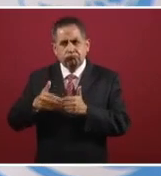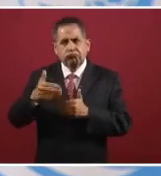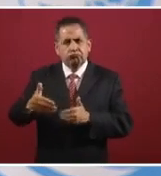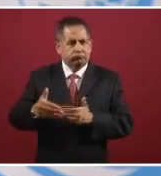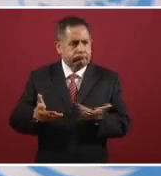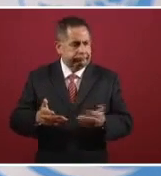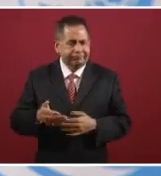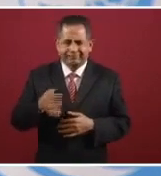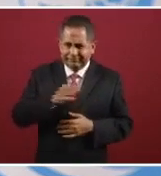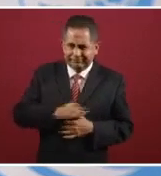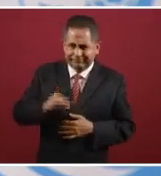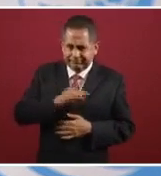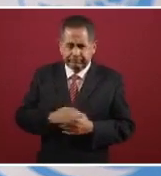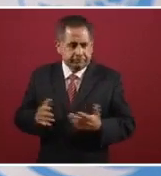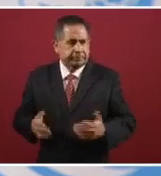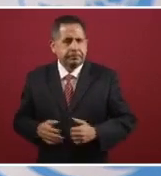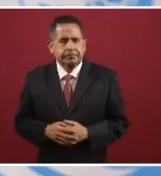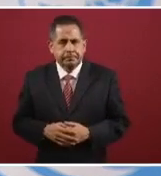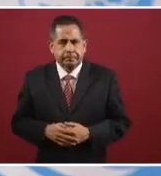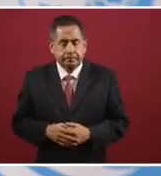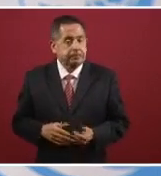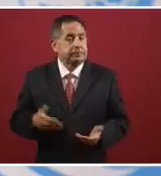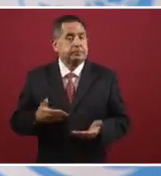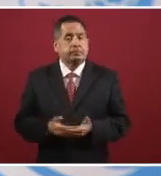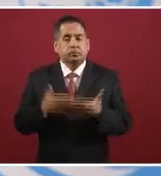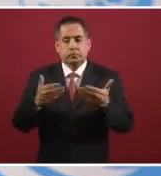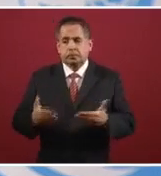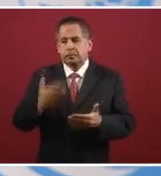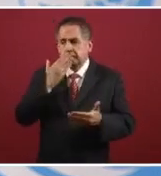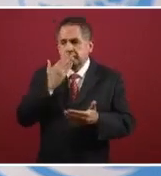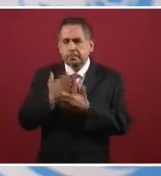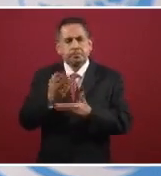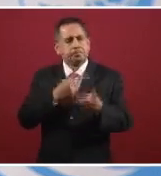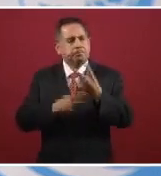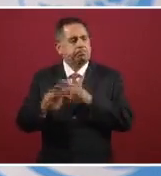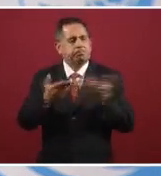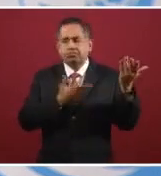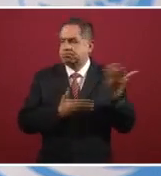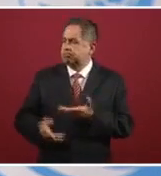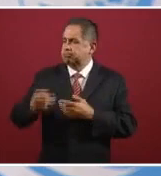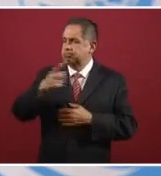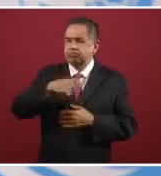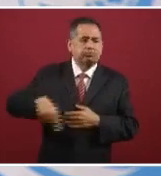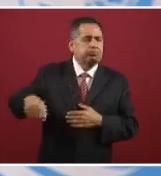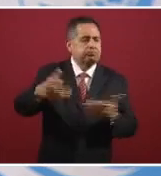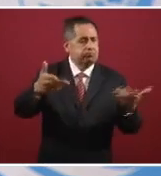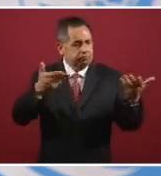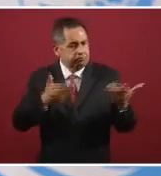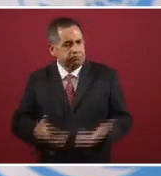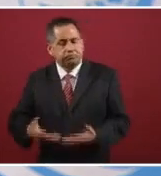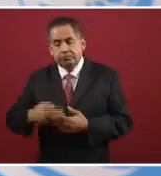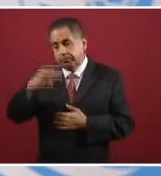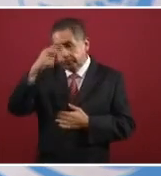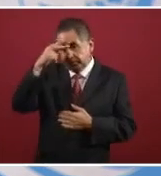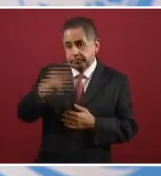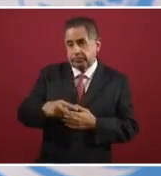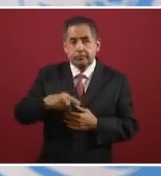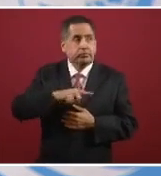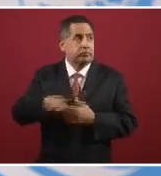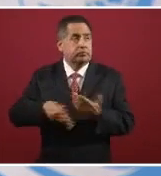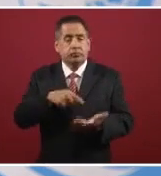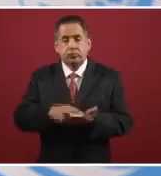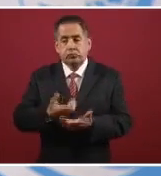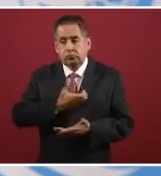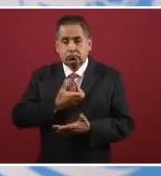posible. Entonces, el día de hoy les damos la más cordial bienvenida a México, a este que es el Palacio Nacional, como aquí ya